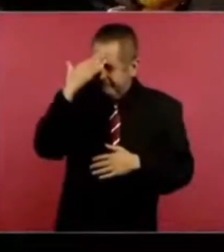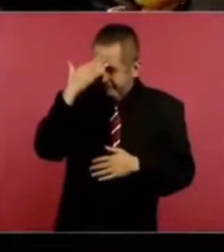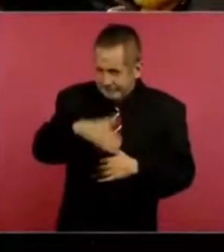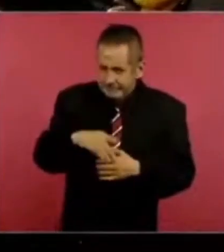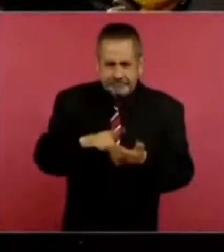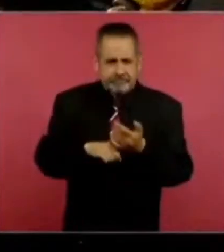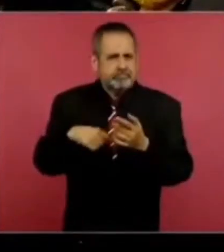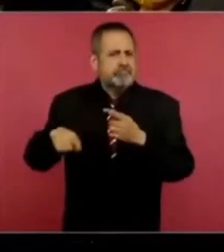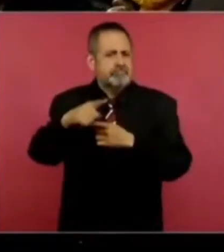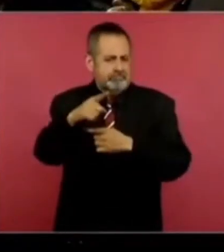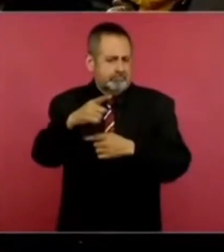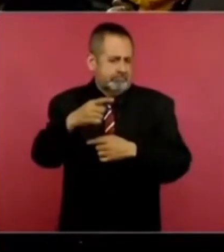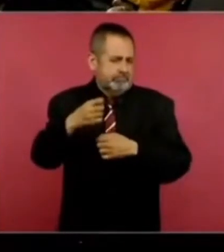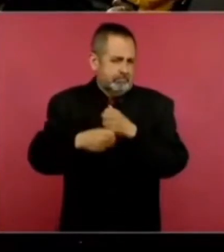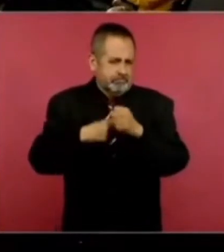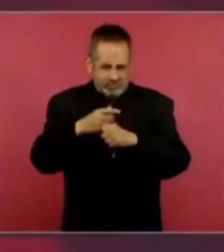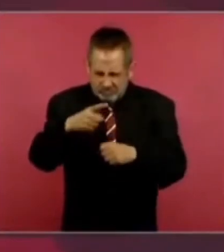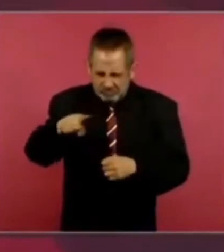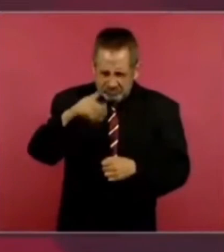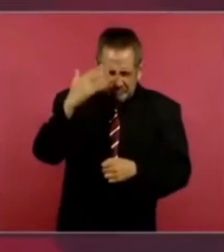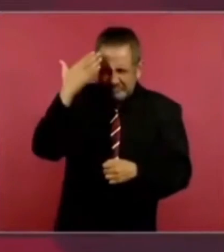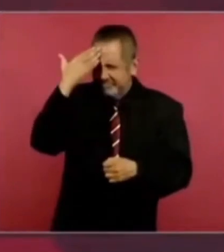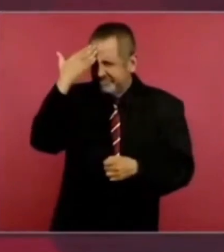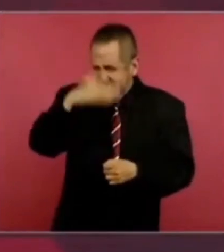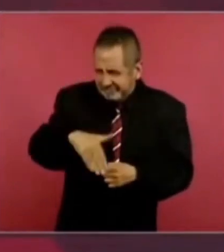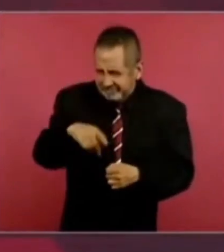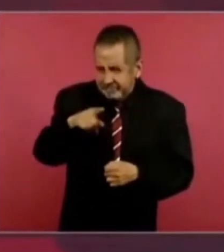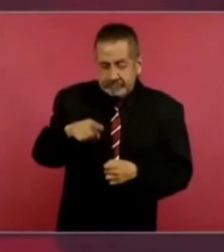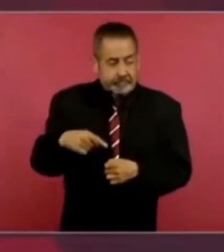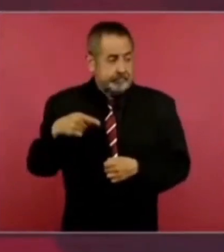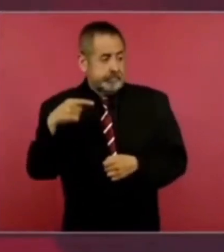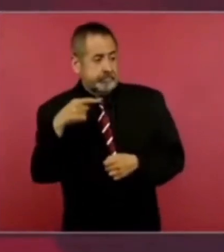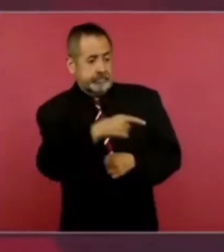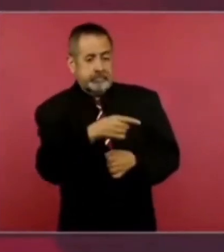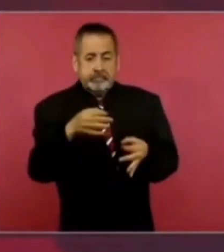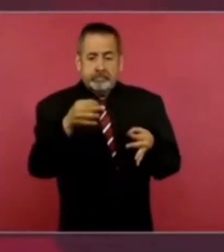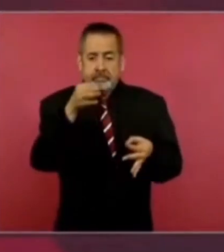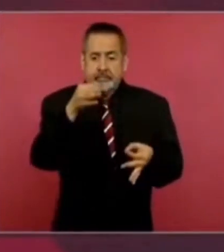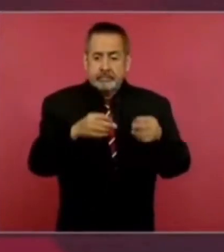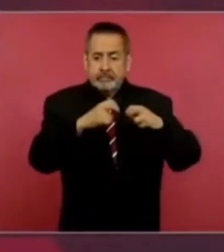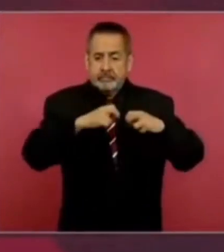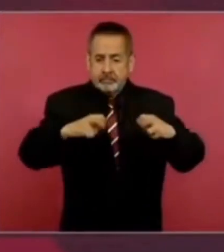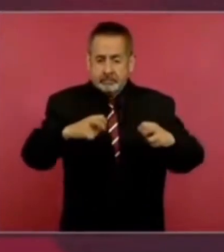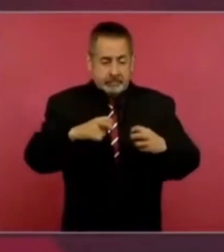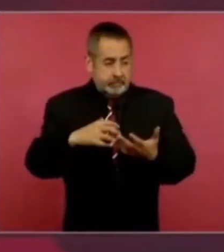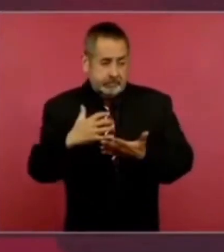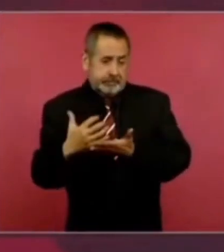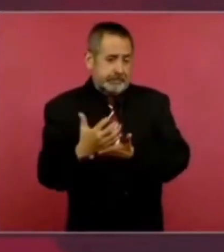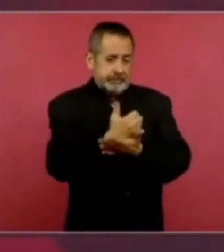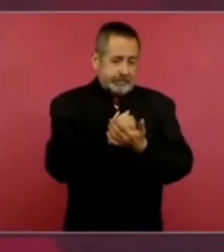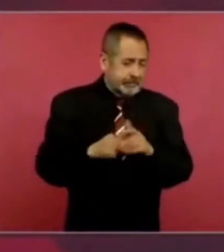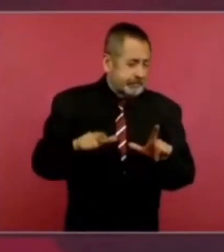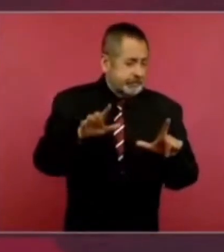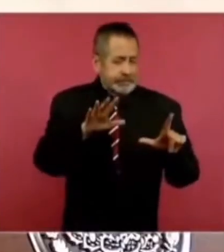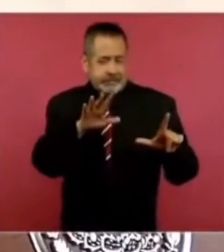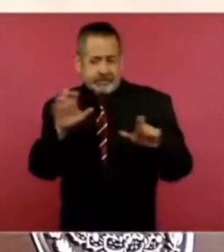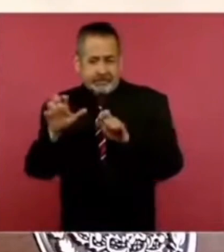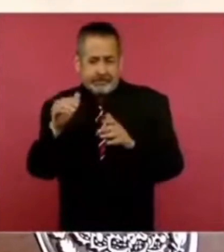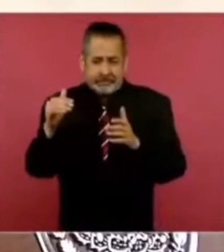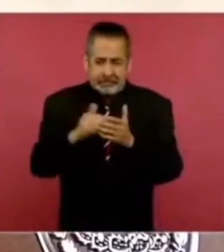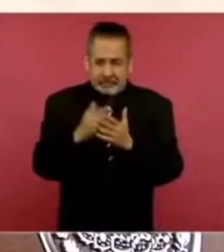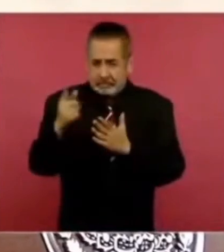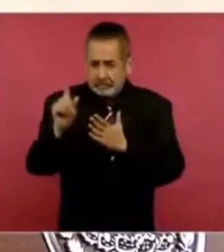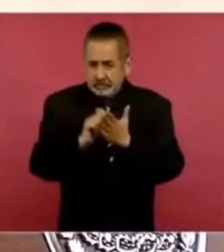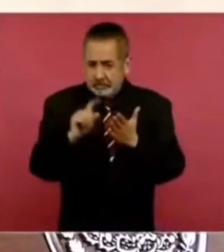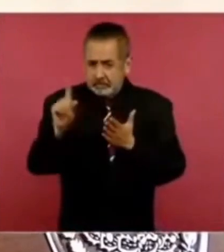entrados en edad, ¿sabían que un ministro en México ganaba 700,000 pesos mensuales?